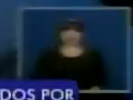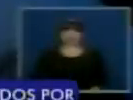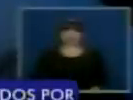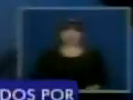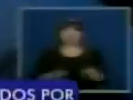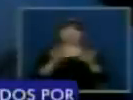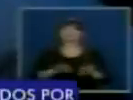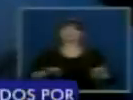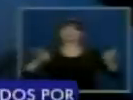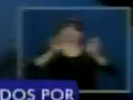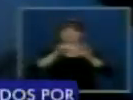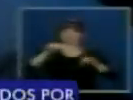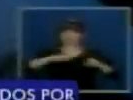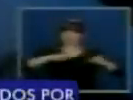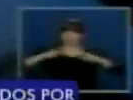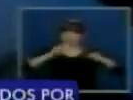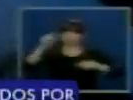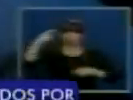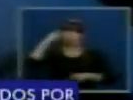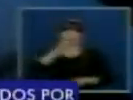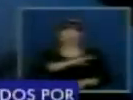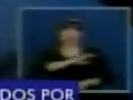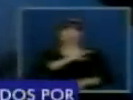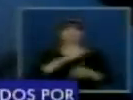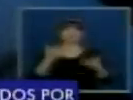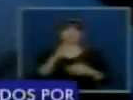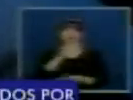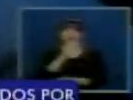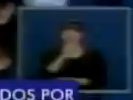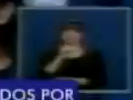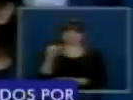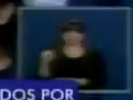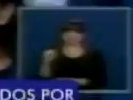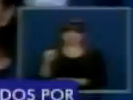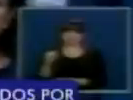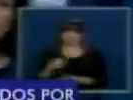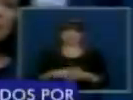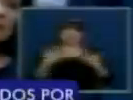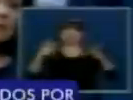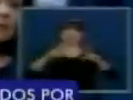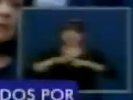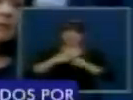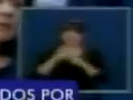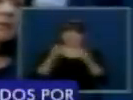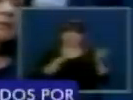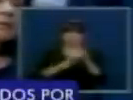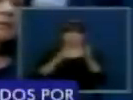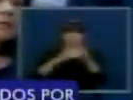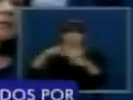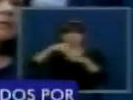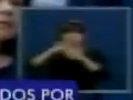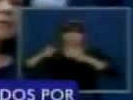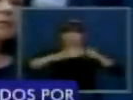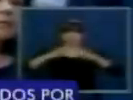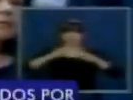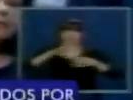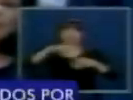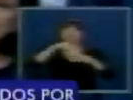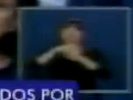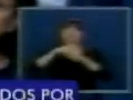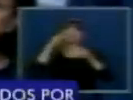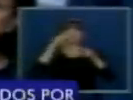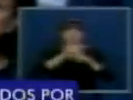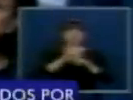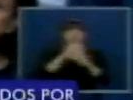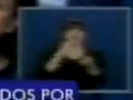Esencial para esta administración es la condición de la Caja del Seguro Social. Ya se inició el reordenamiento administrativo que incluye la intervención de hospitales